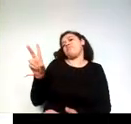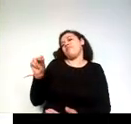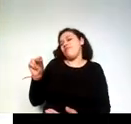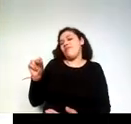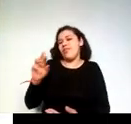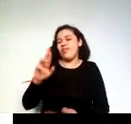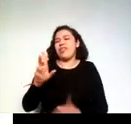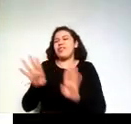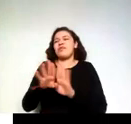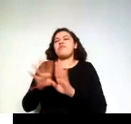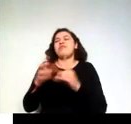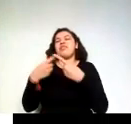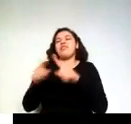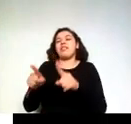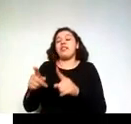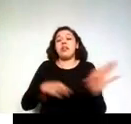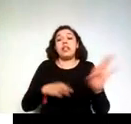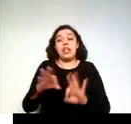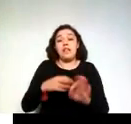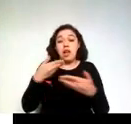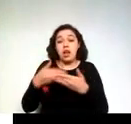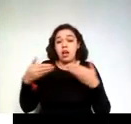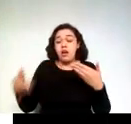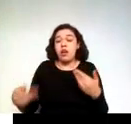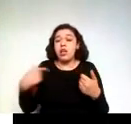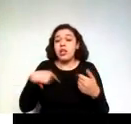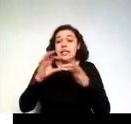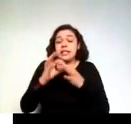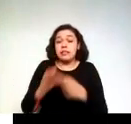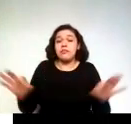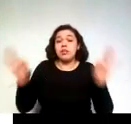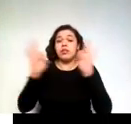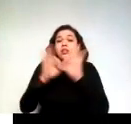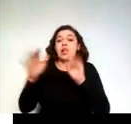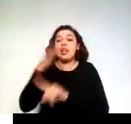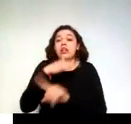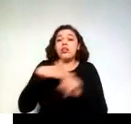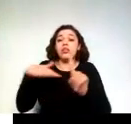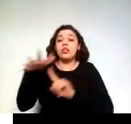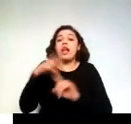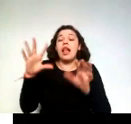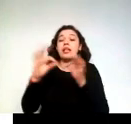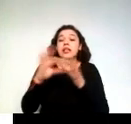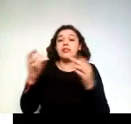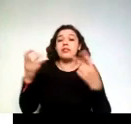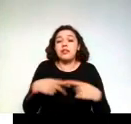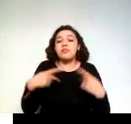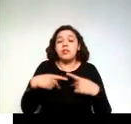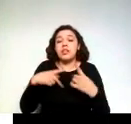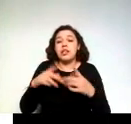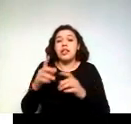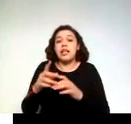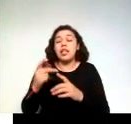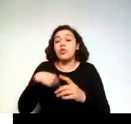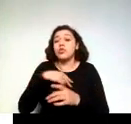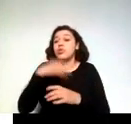ver con el trabajo. Ahora es muy importante, como les decía, que demos contexto a los colaboradores de lo que estamos evaluando,